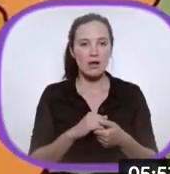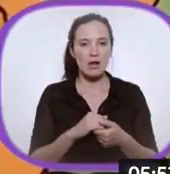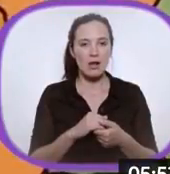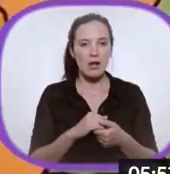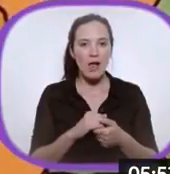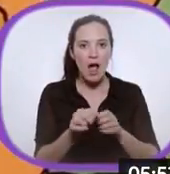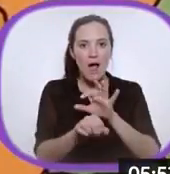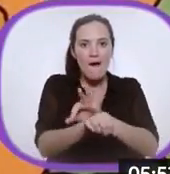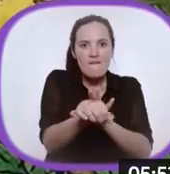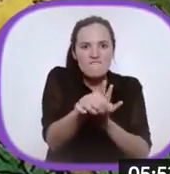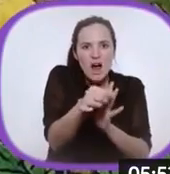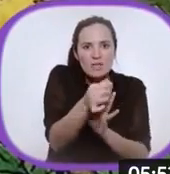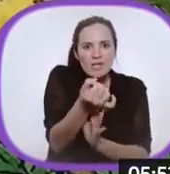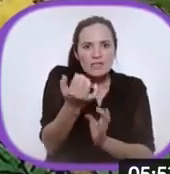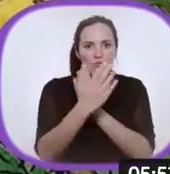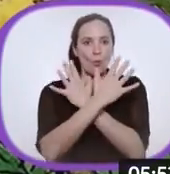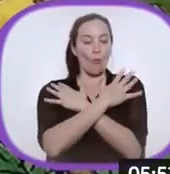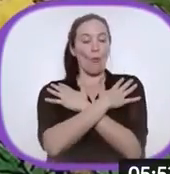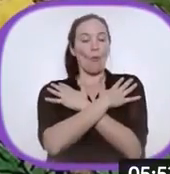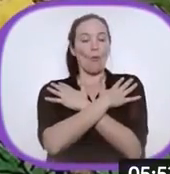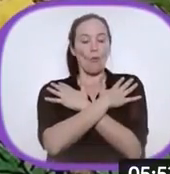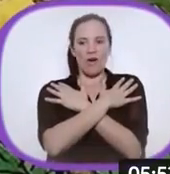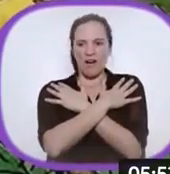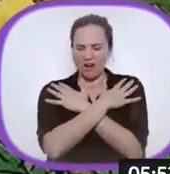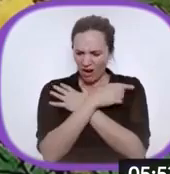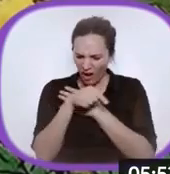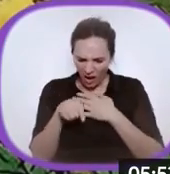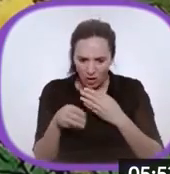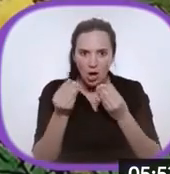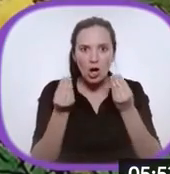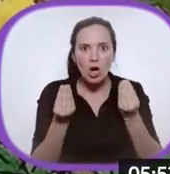¡Es el brazalete de Ras Karkapak! ¿Cómo habrá llegado aquí?